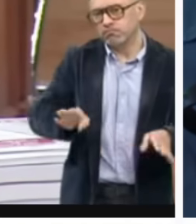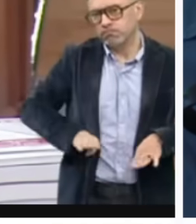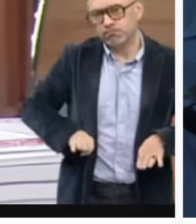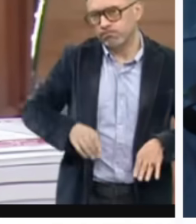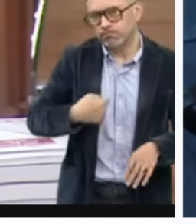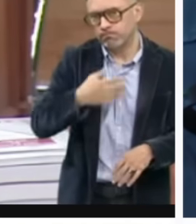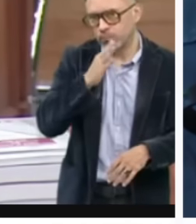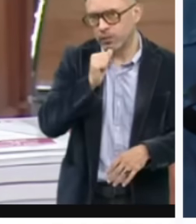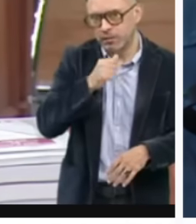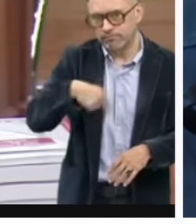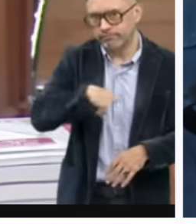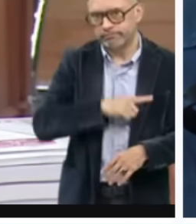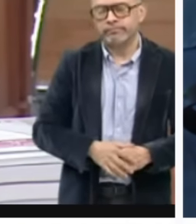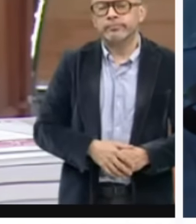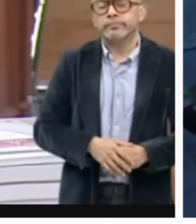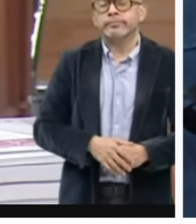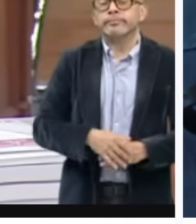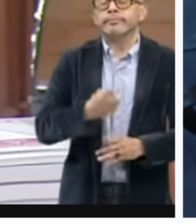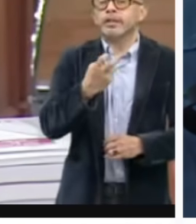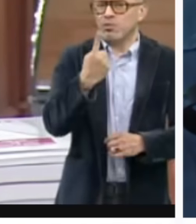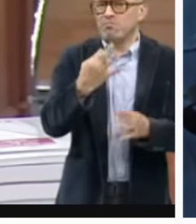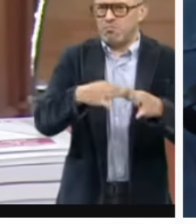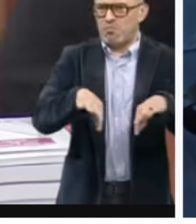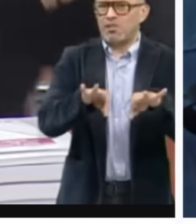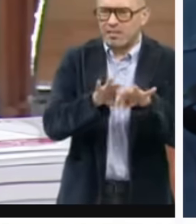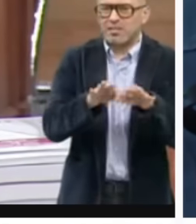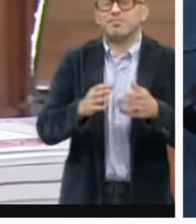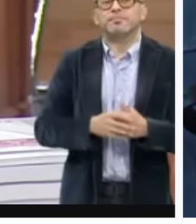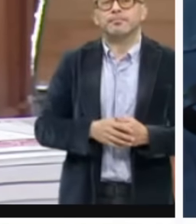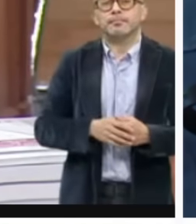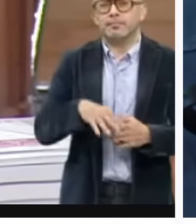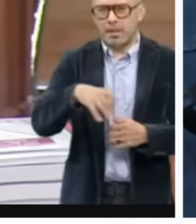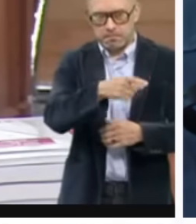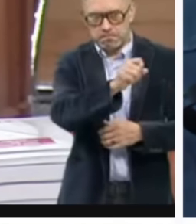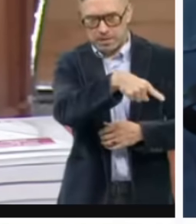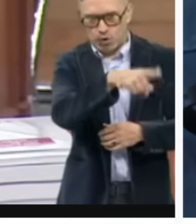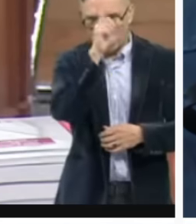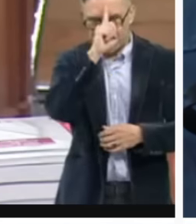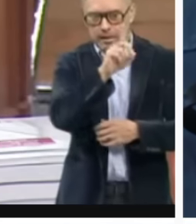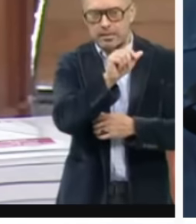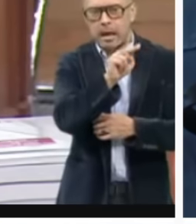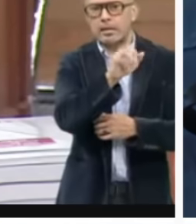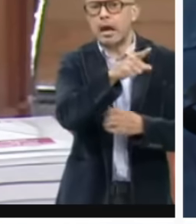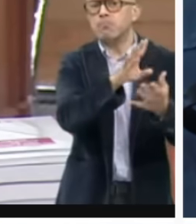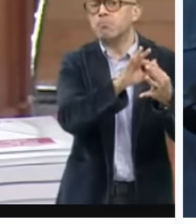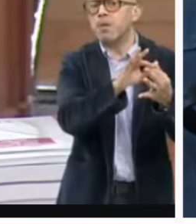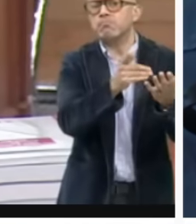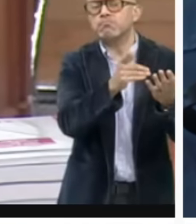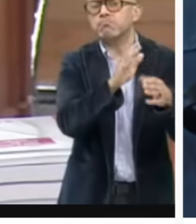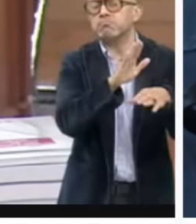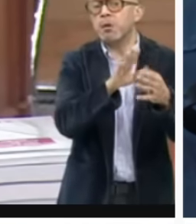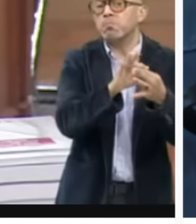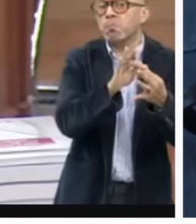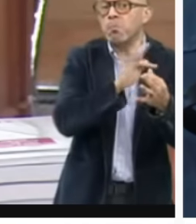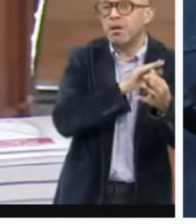Y creo que sí es importante acercar información, como bien comentaba la consejera Dania, si eso pues ayuda en algo más, pues